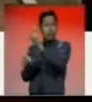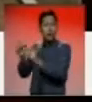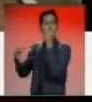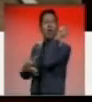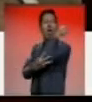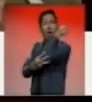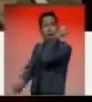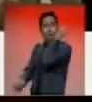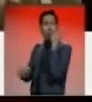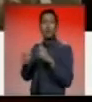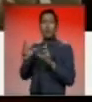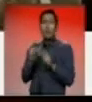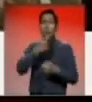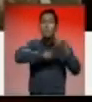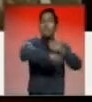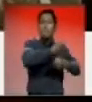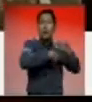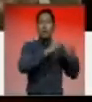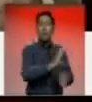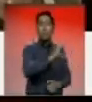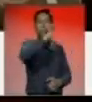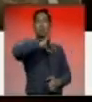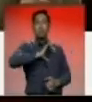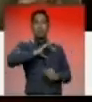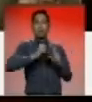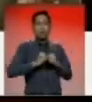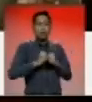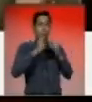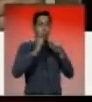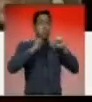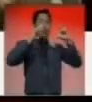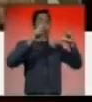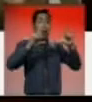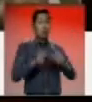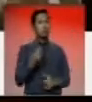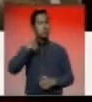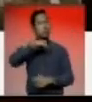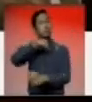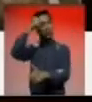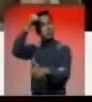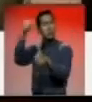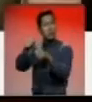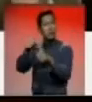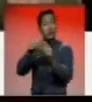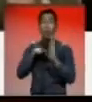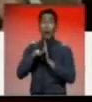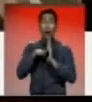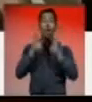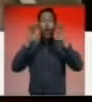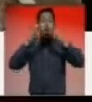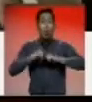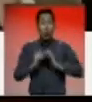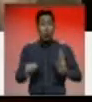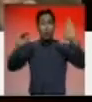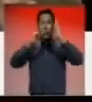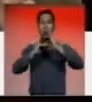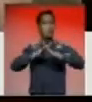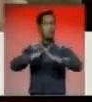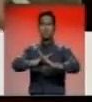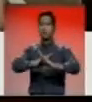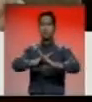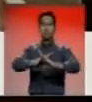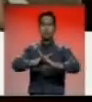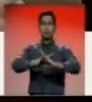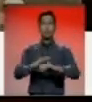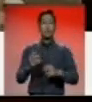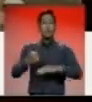y por supuesto que es un tema que debemos rememorar porque debemos evitar que eso no vuelva a ocurrir en el país el